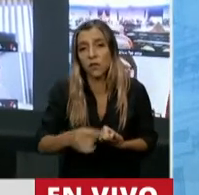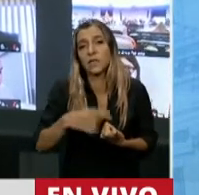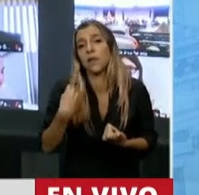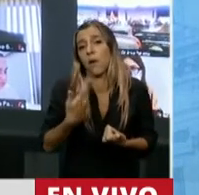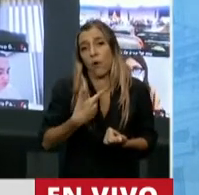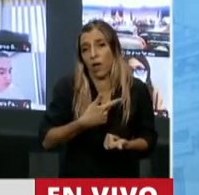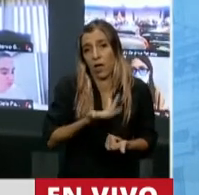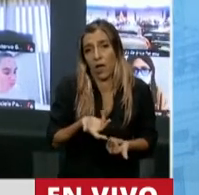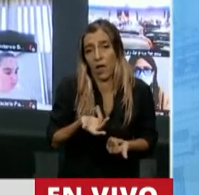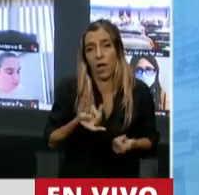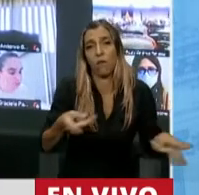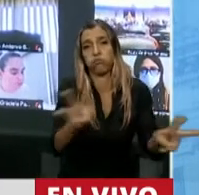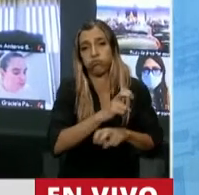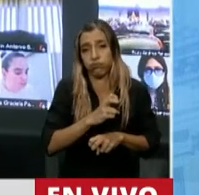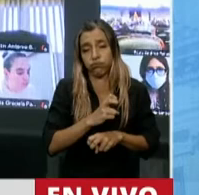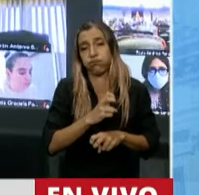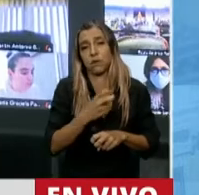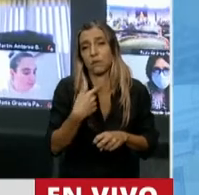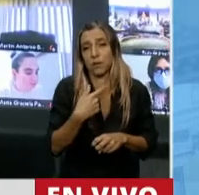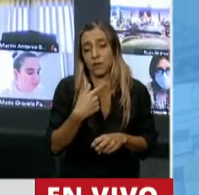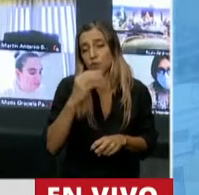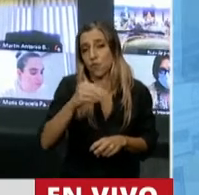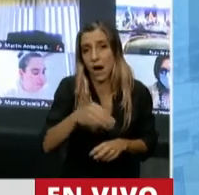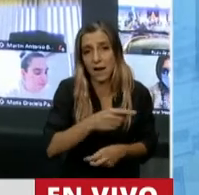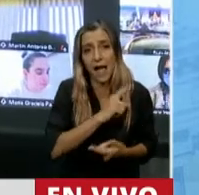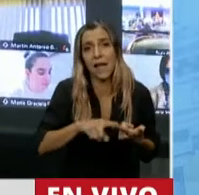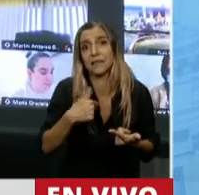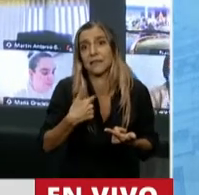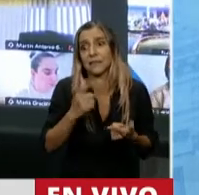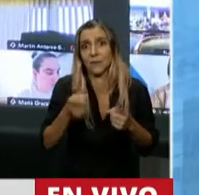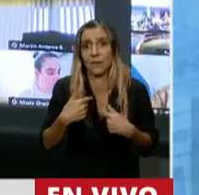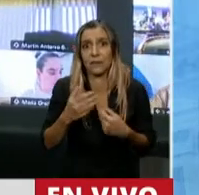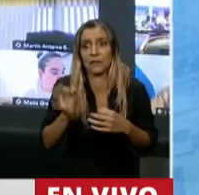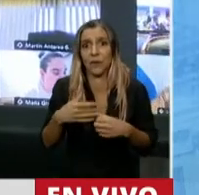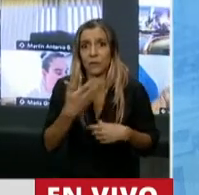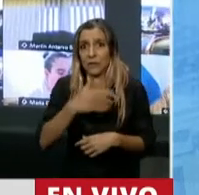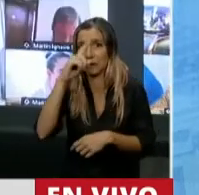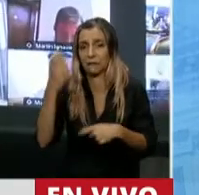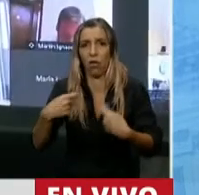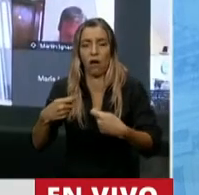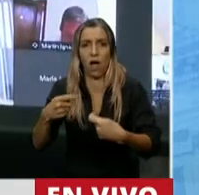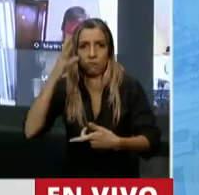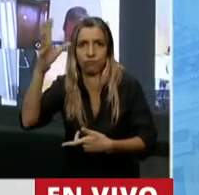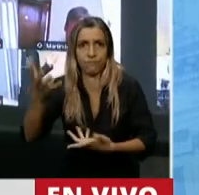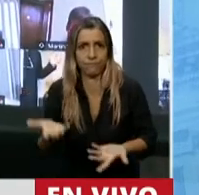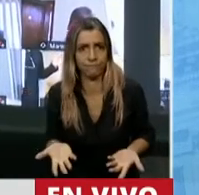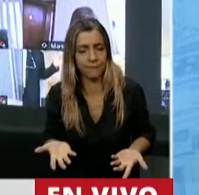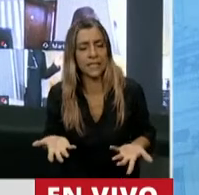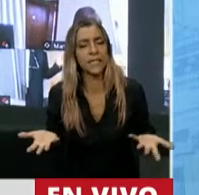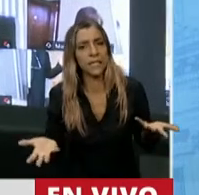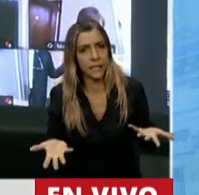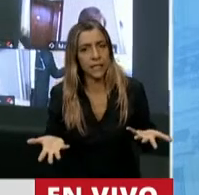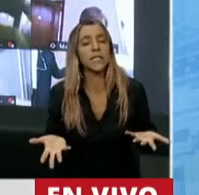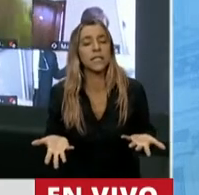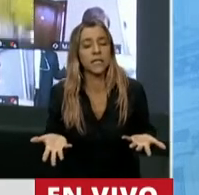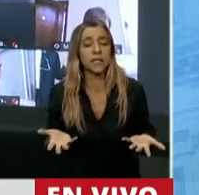déficit producto de una disminución en la recaudación, pero también un incremento del gasto. Pero también, tenemos